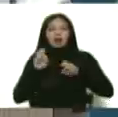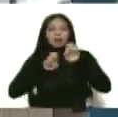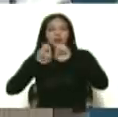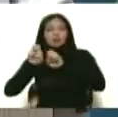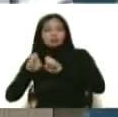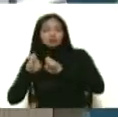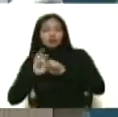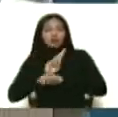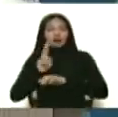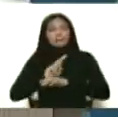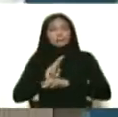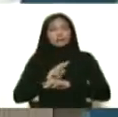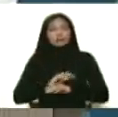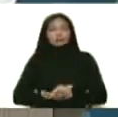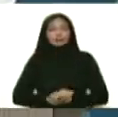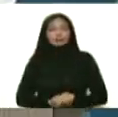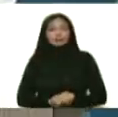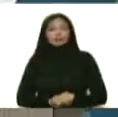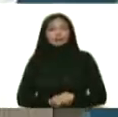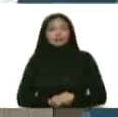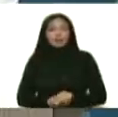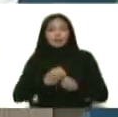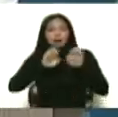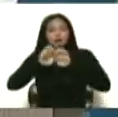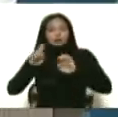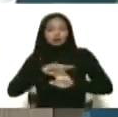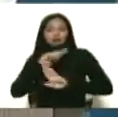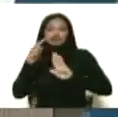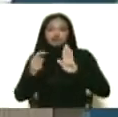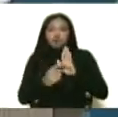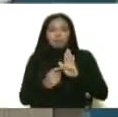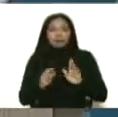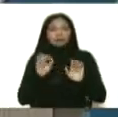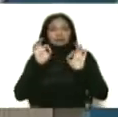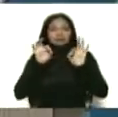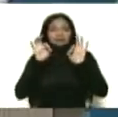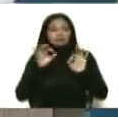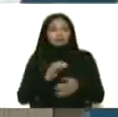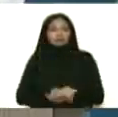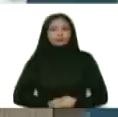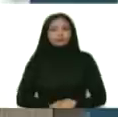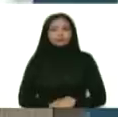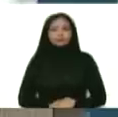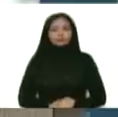con PCR para el diagnóstico definitivo.